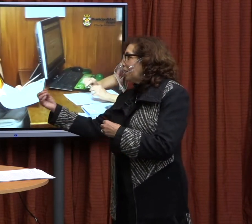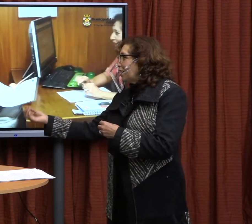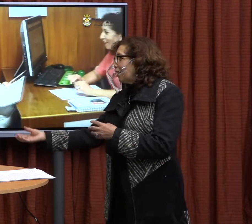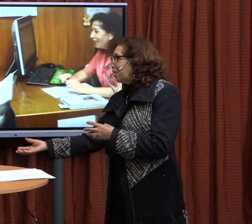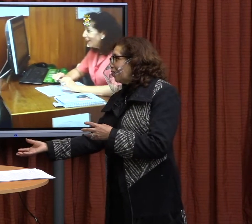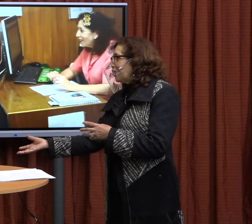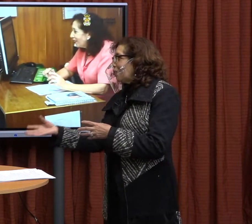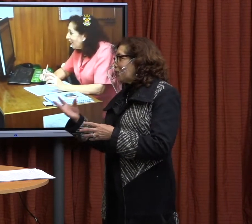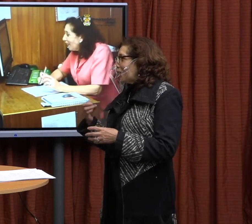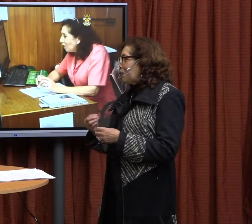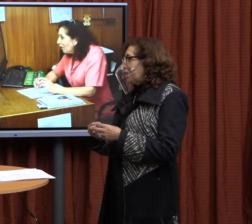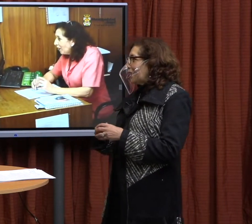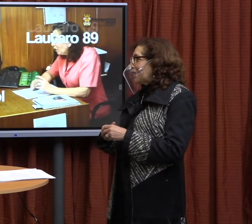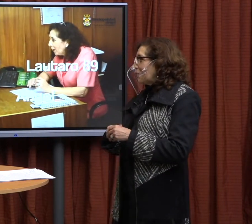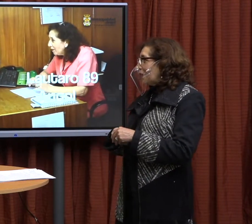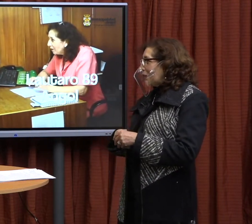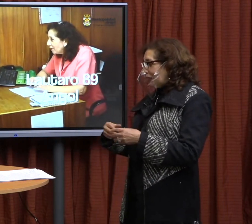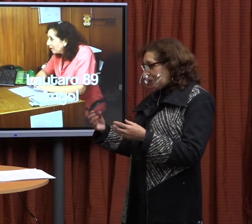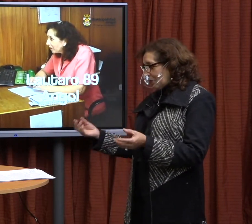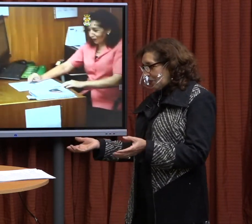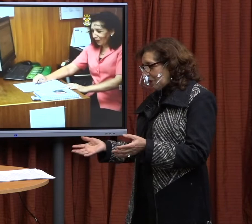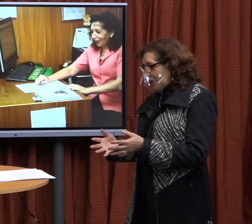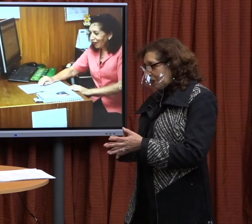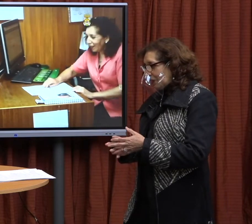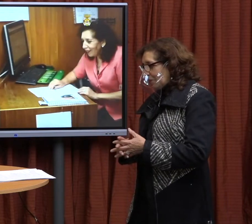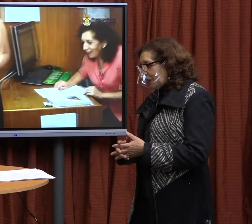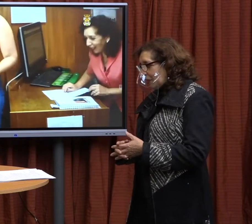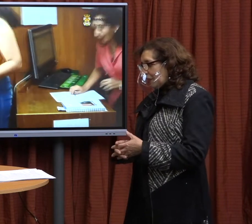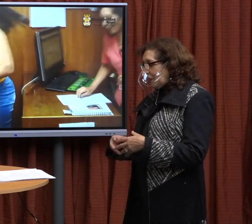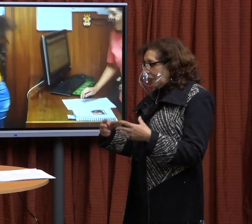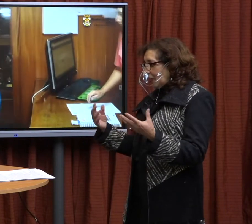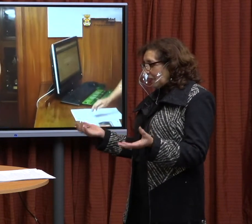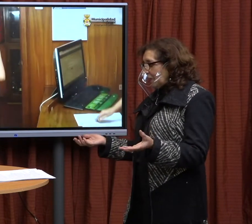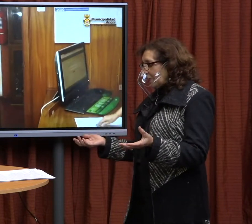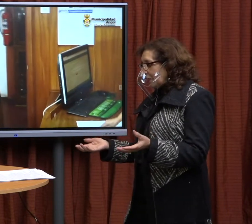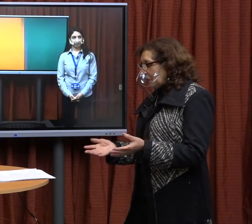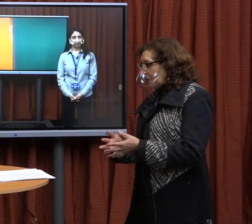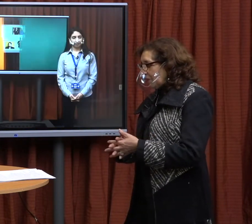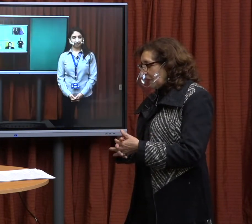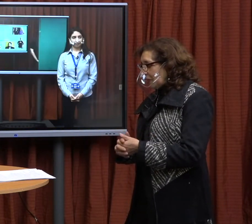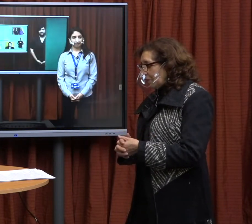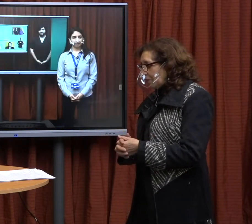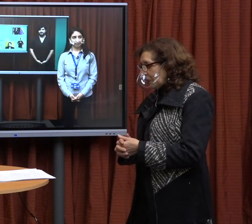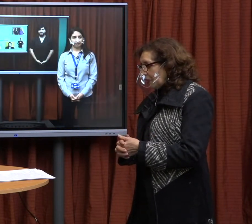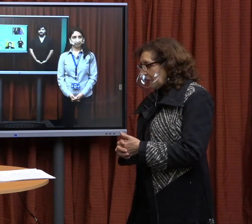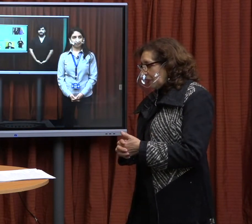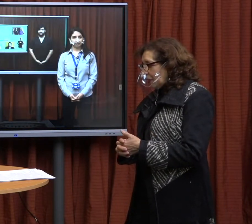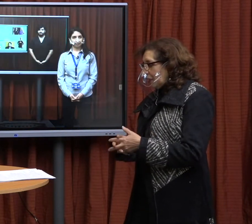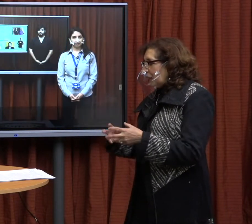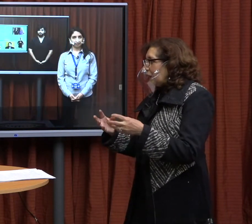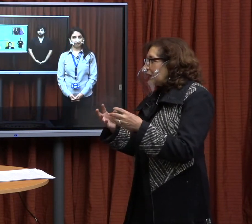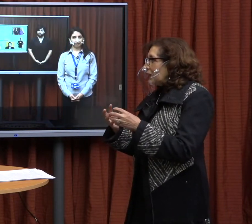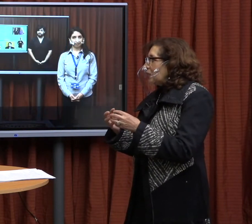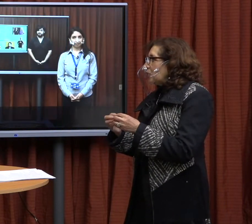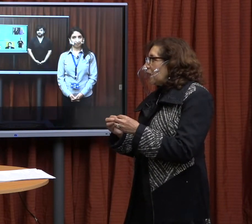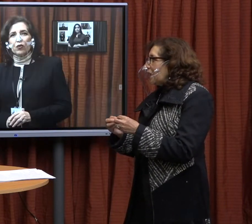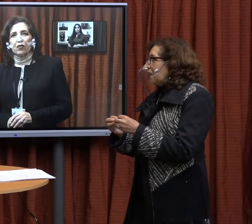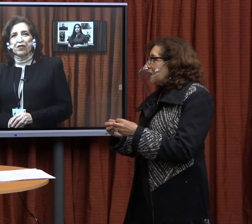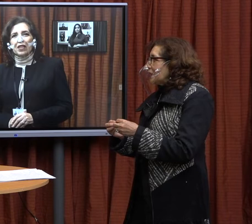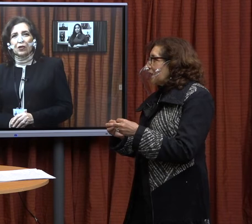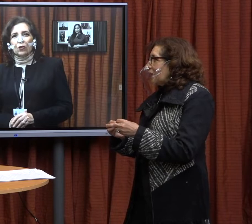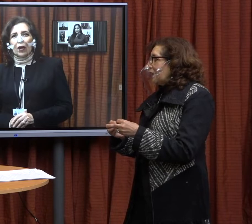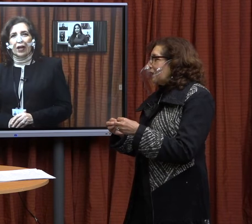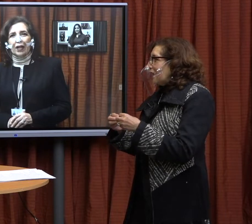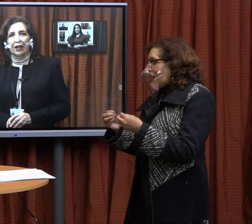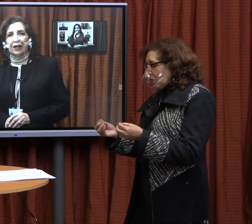también atingentes con el programa que se implementa próximamente. La red de Senda previene en una